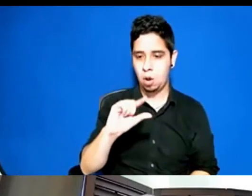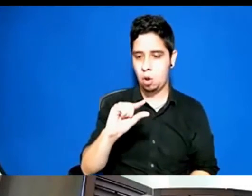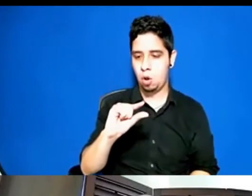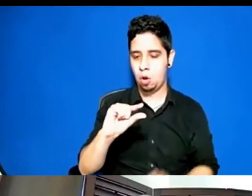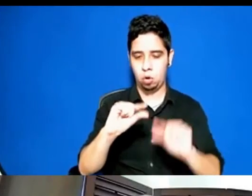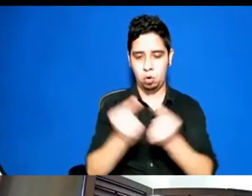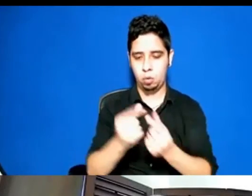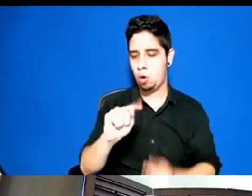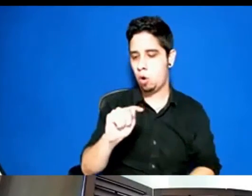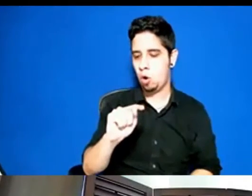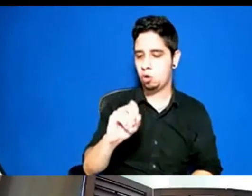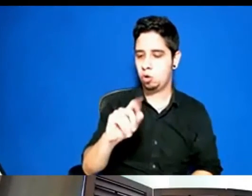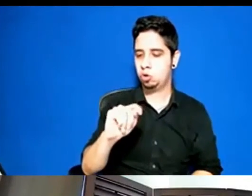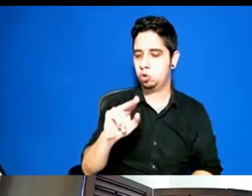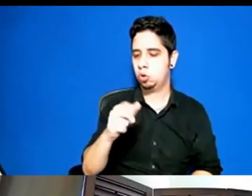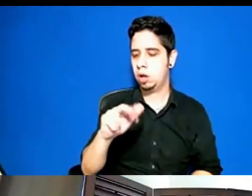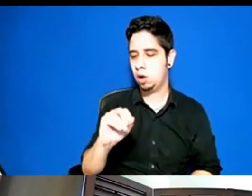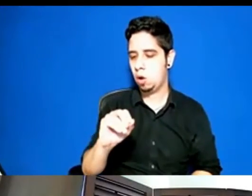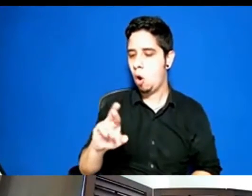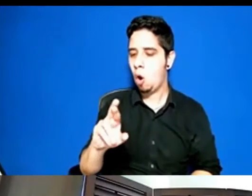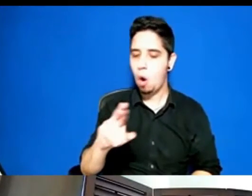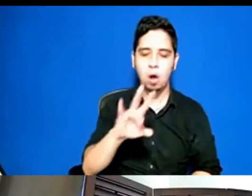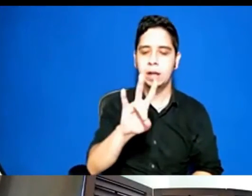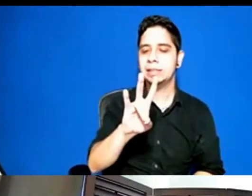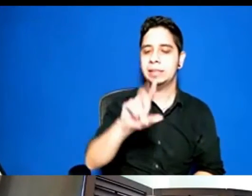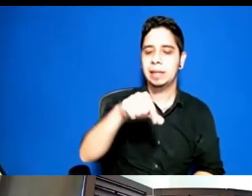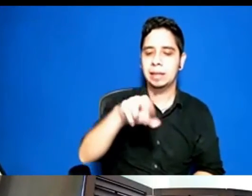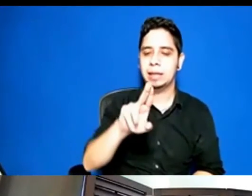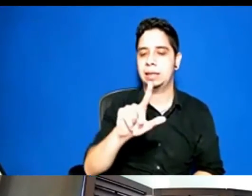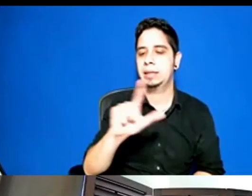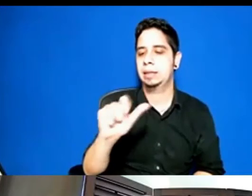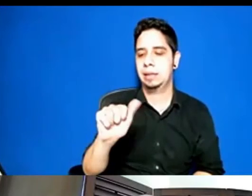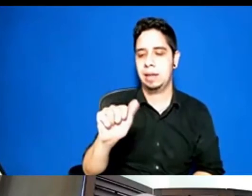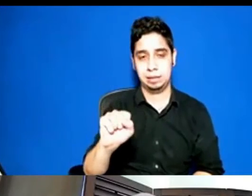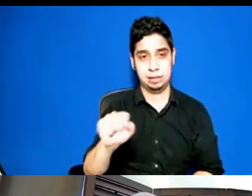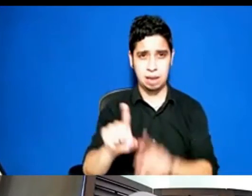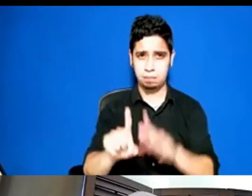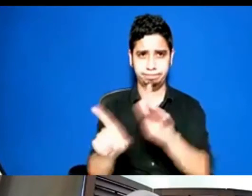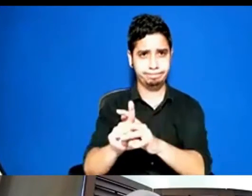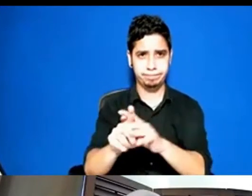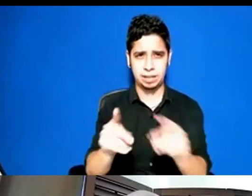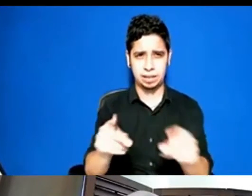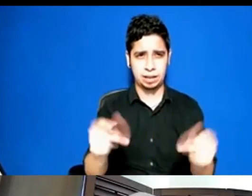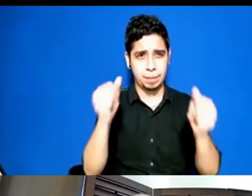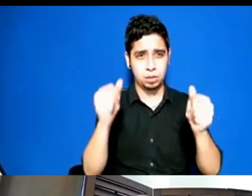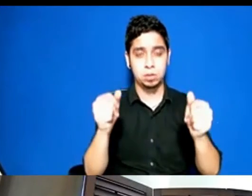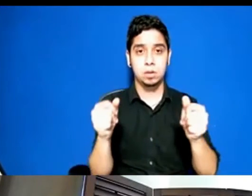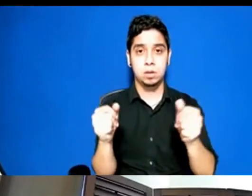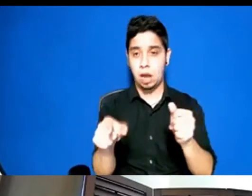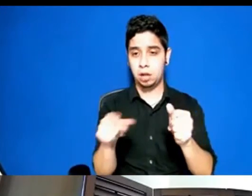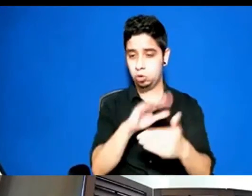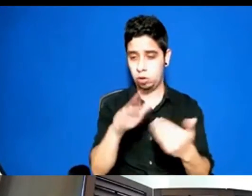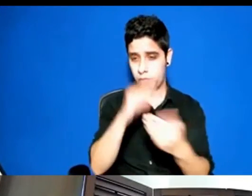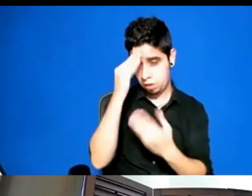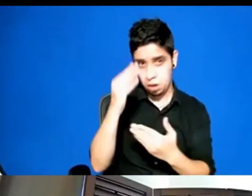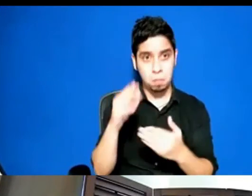o Setequillas, yo creo que pones Setequillas y te aparece rapidito, y ahí vas a buscar toda la información, no solamente, pero si dices, bueno, no quiero ser voluntario